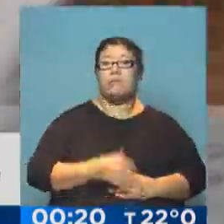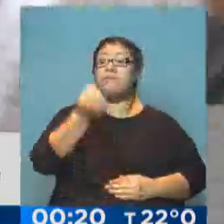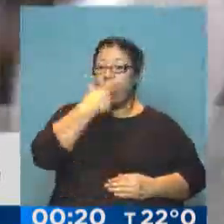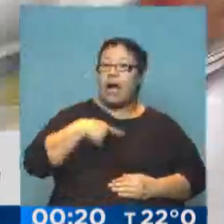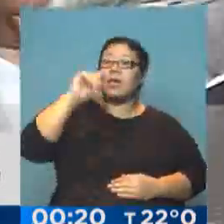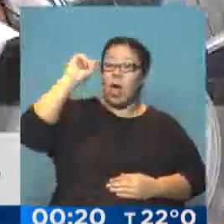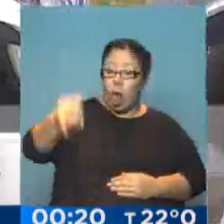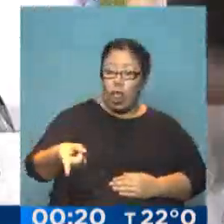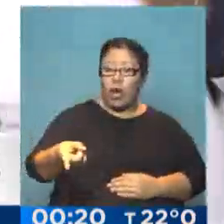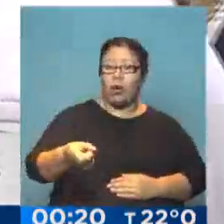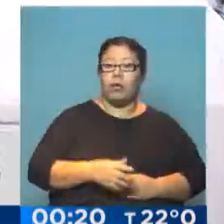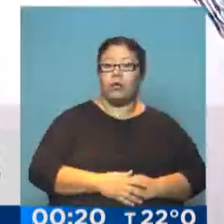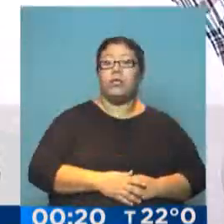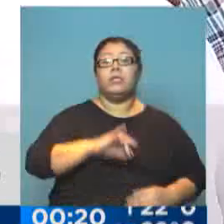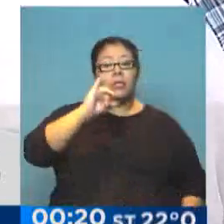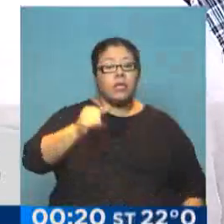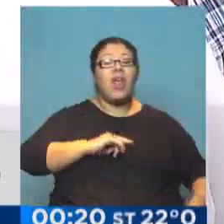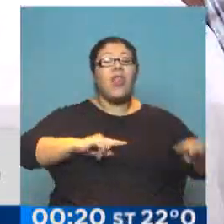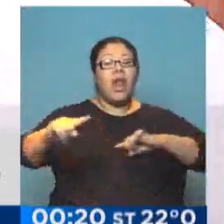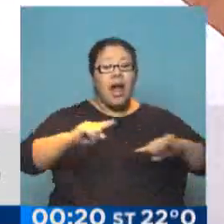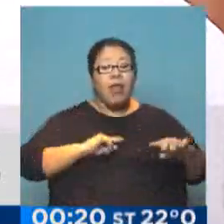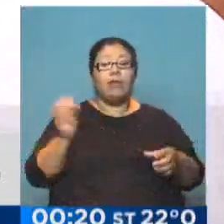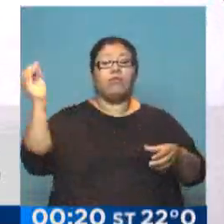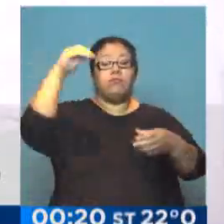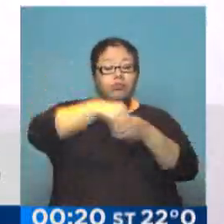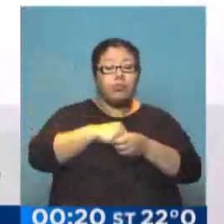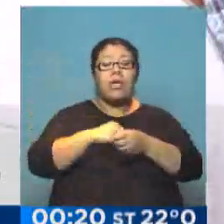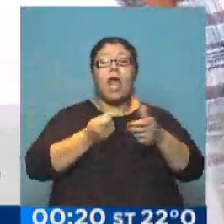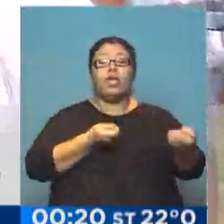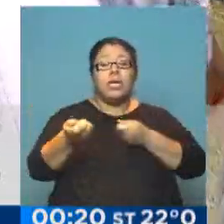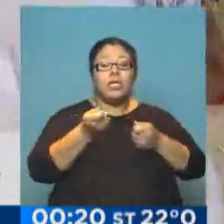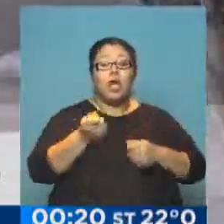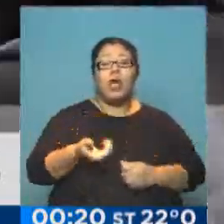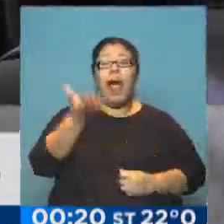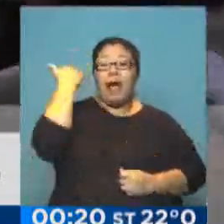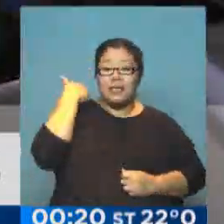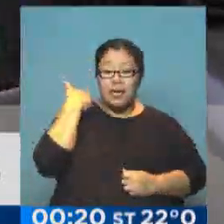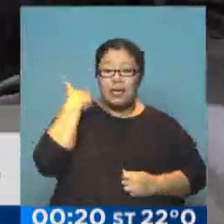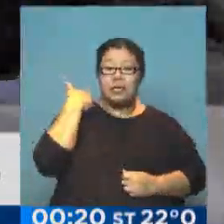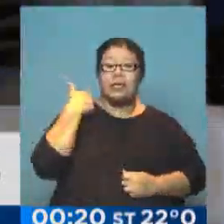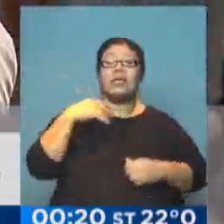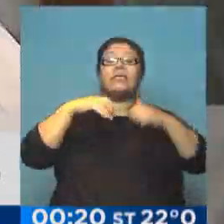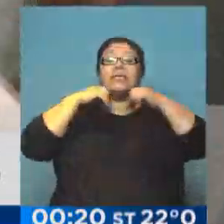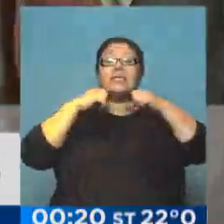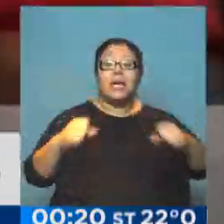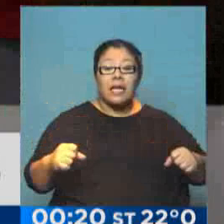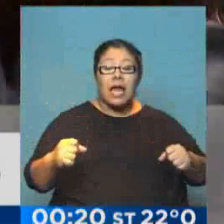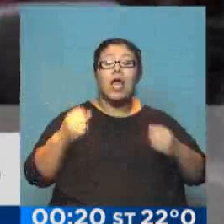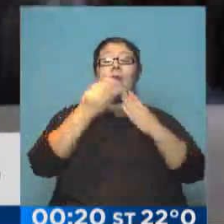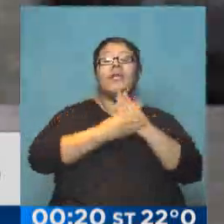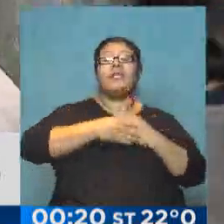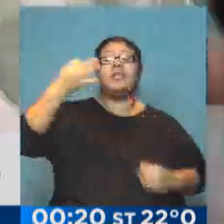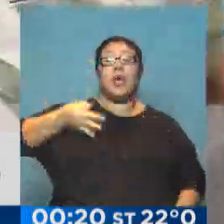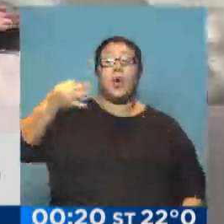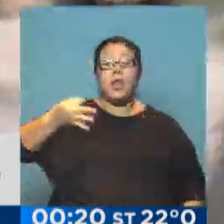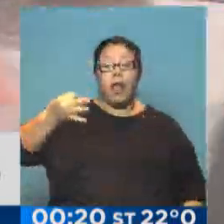esta fue la orden que se le dio al delegado que participó de la negociación en el día de ayer. Se acercó el secretario de la Ministra de Seguridad de la